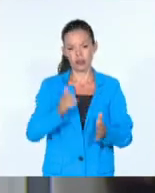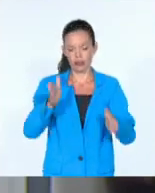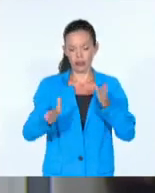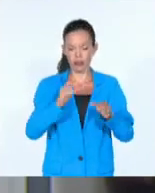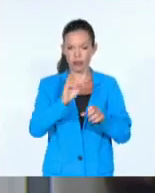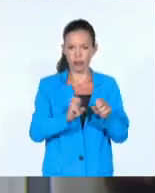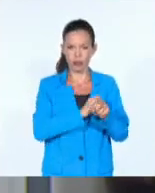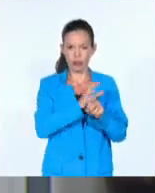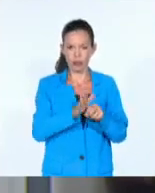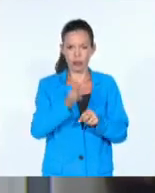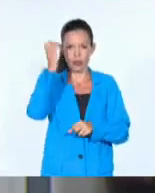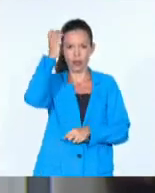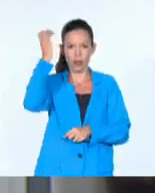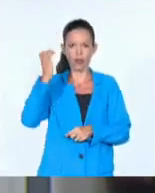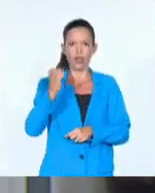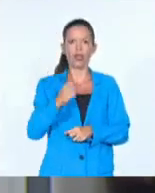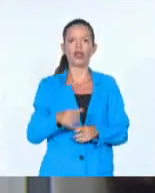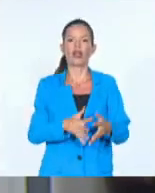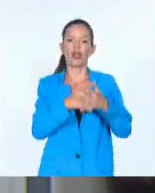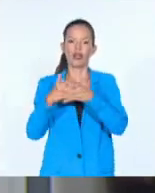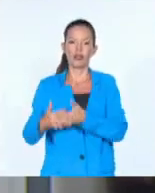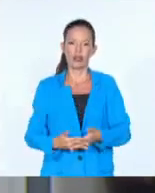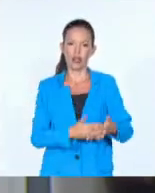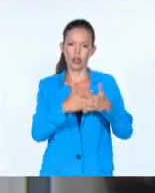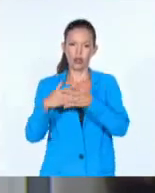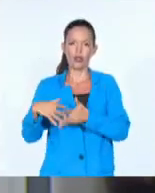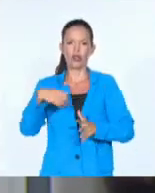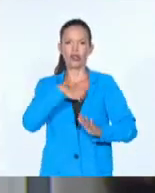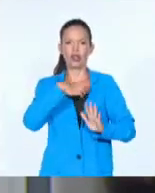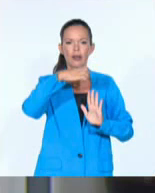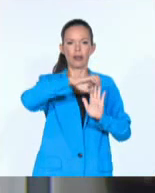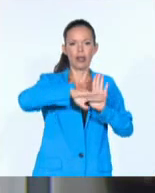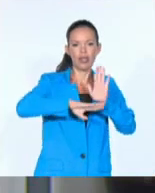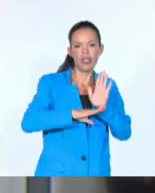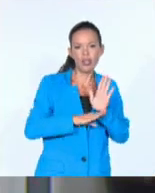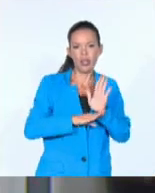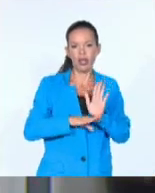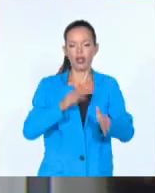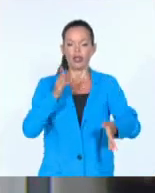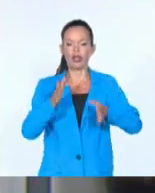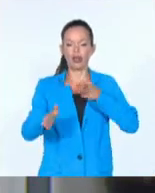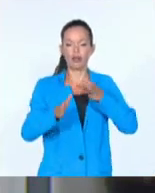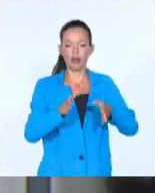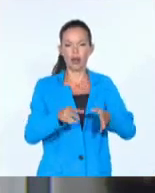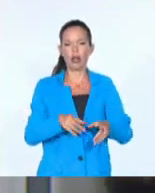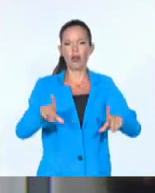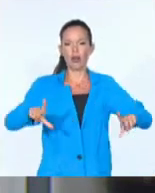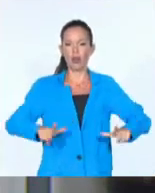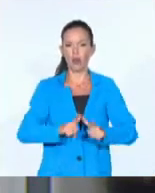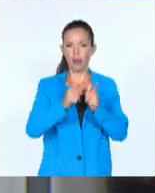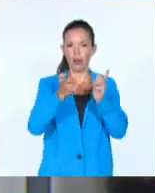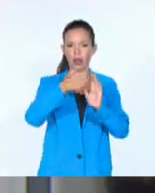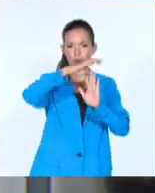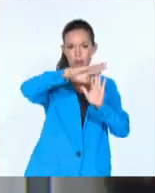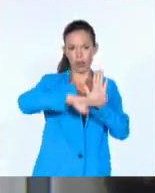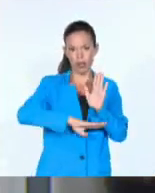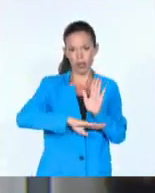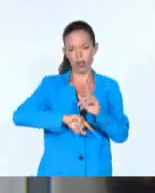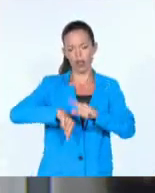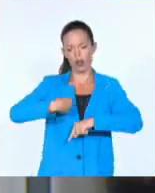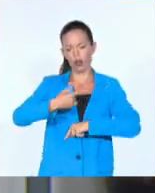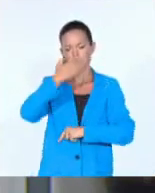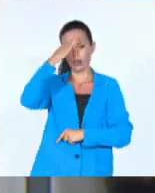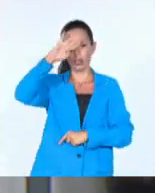aplicó exenciones humanitarias temporales a países Víctimas de sus medidas coercitivas unilaterales Sin